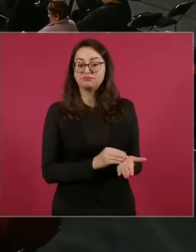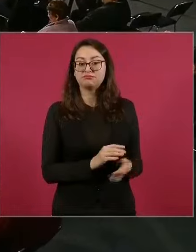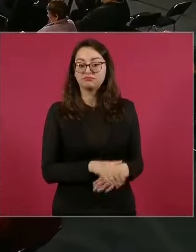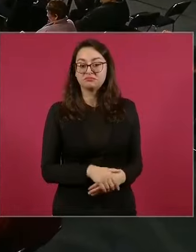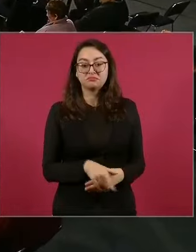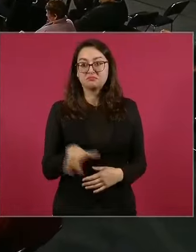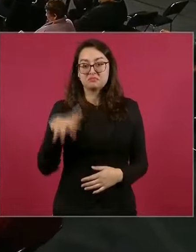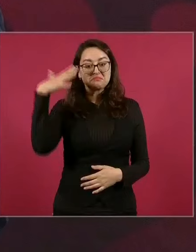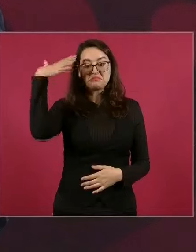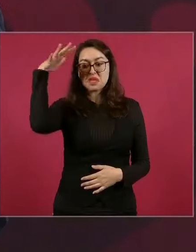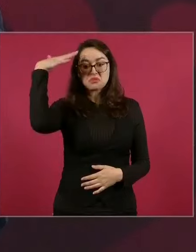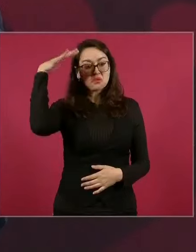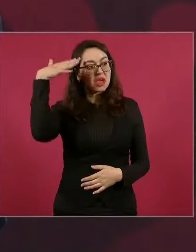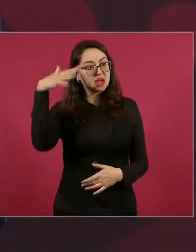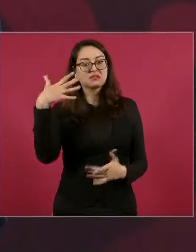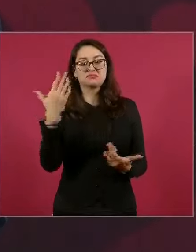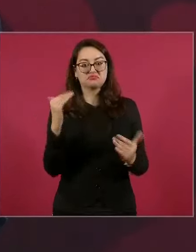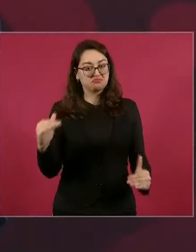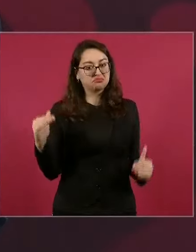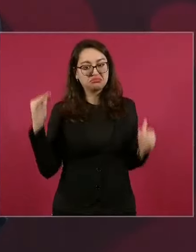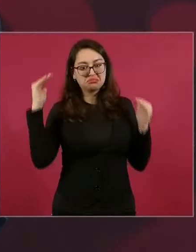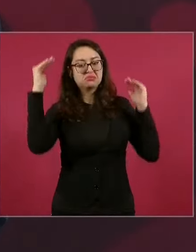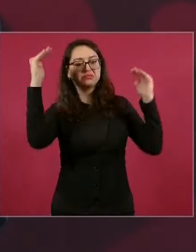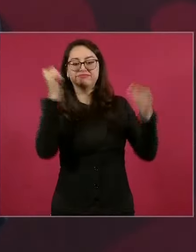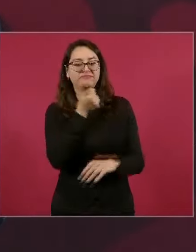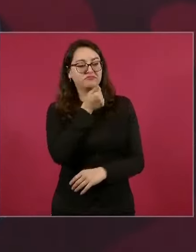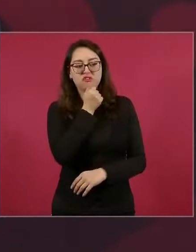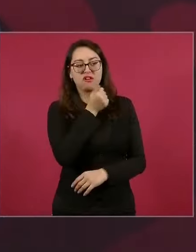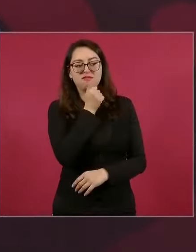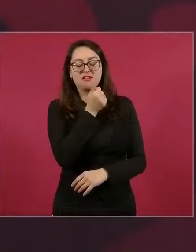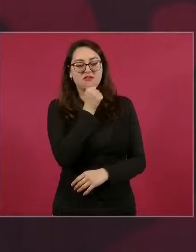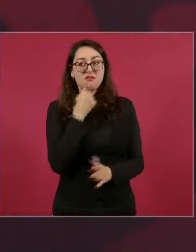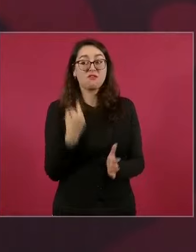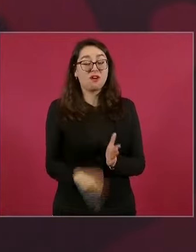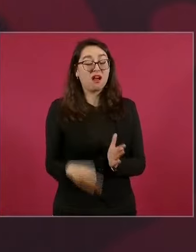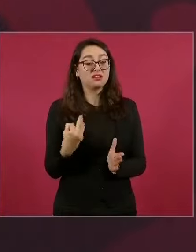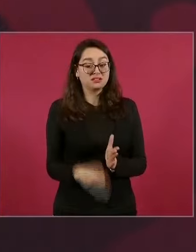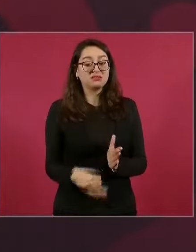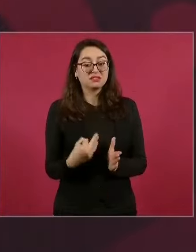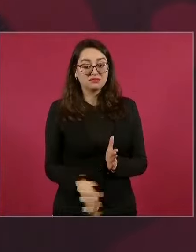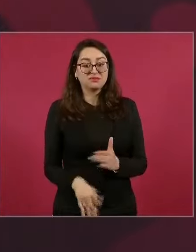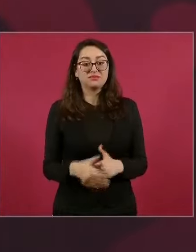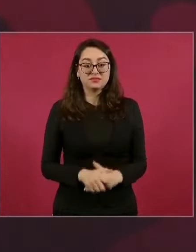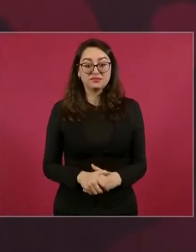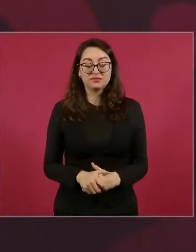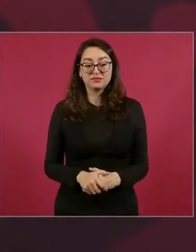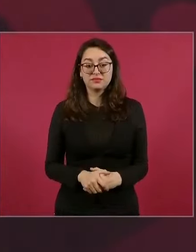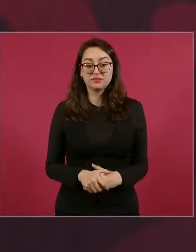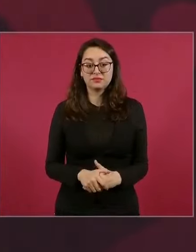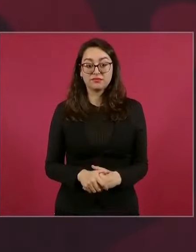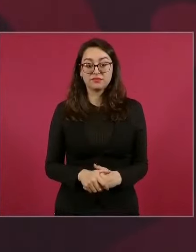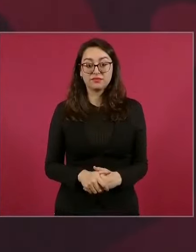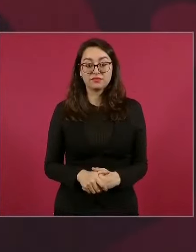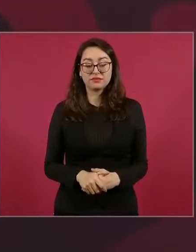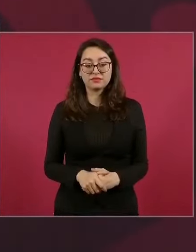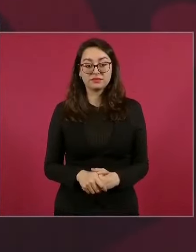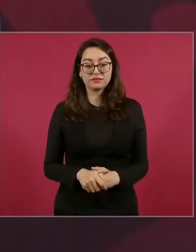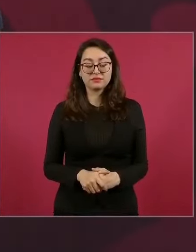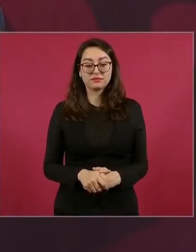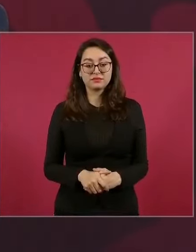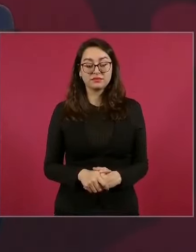que ustedes hacen, Azucena, es realmente muy valiente y al mismo tiempo muy peligroso. Y más me preocupa que